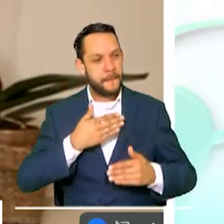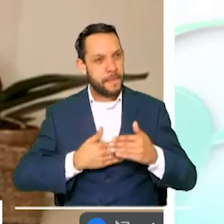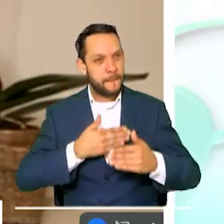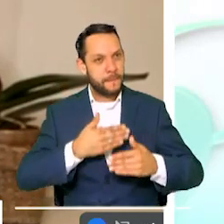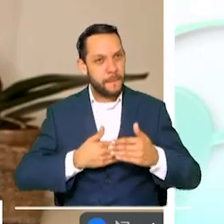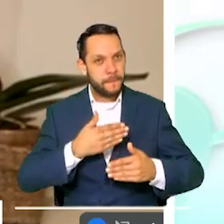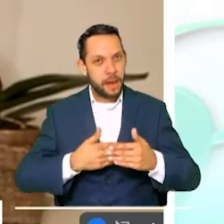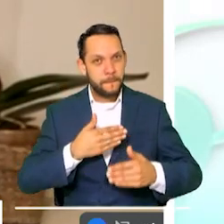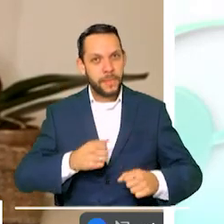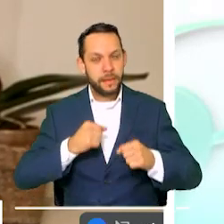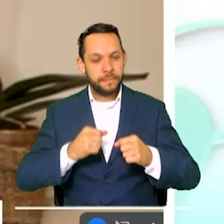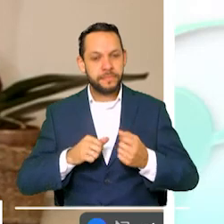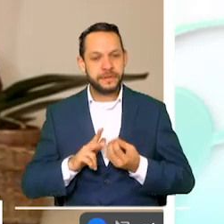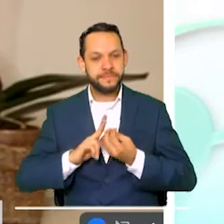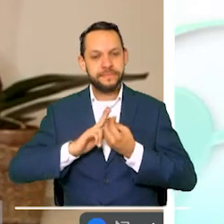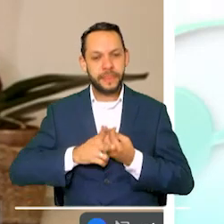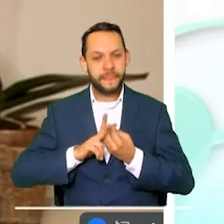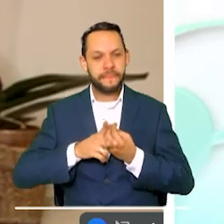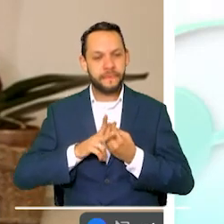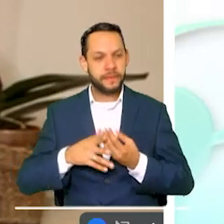esta herramienta llegó al planeta.